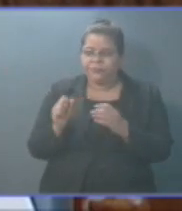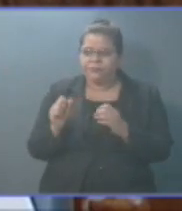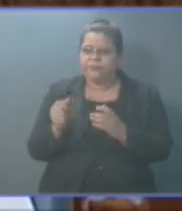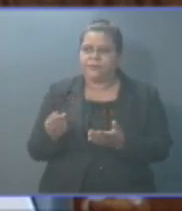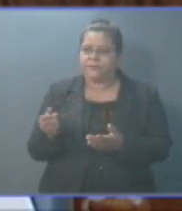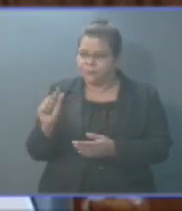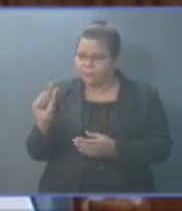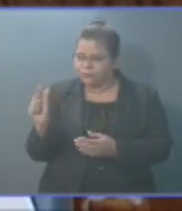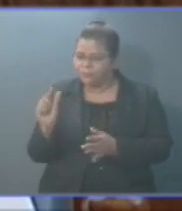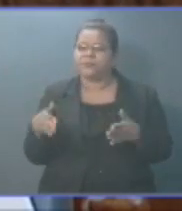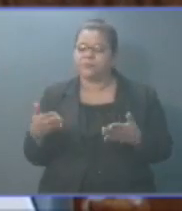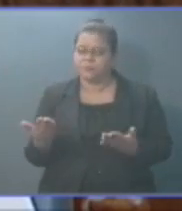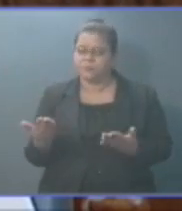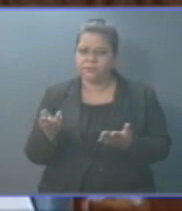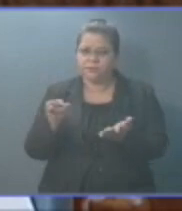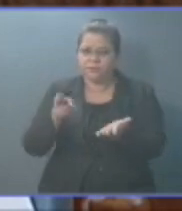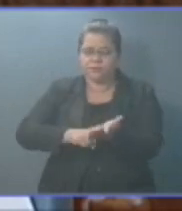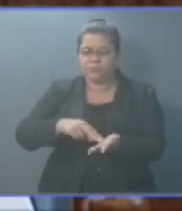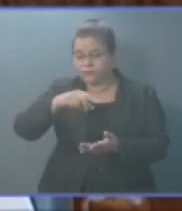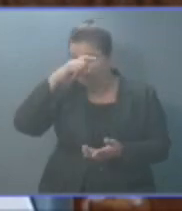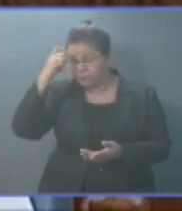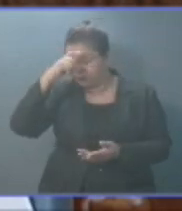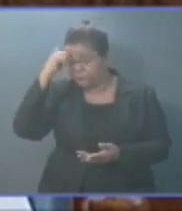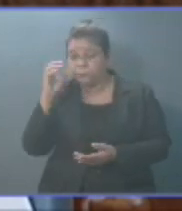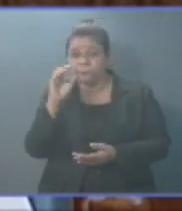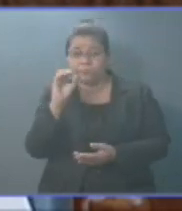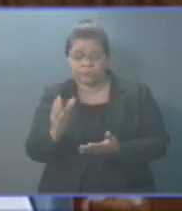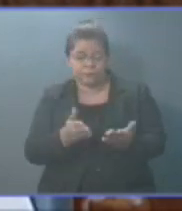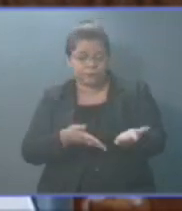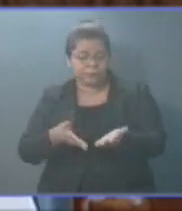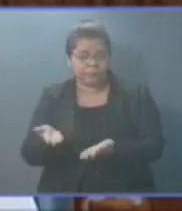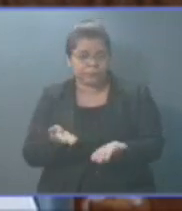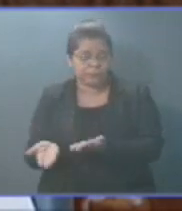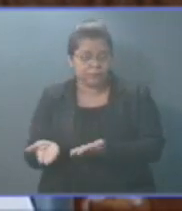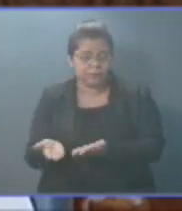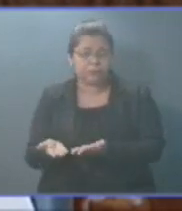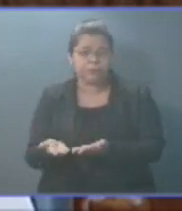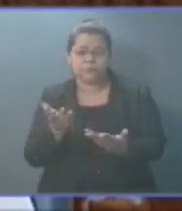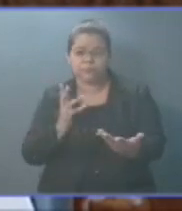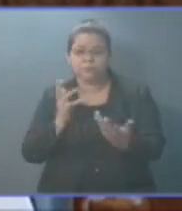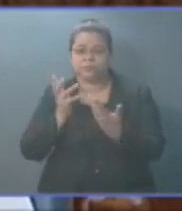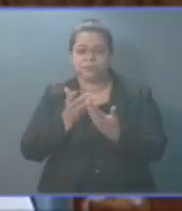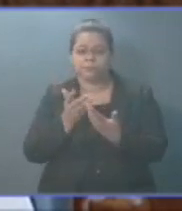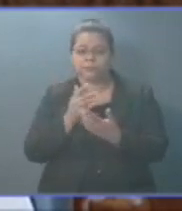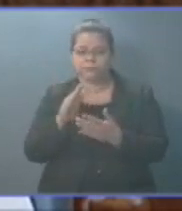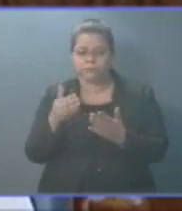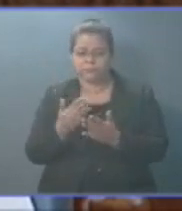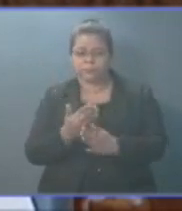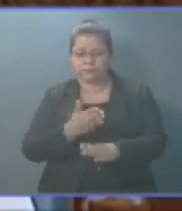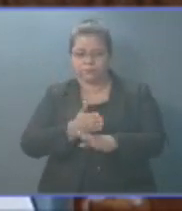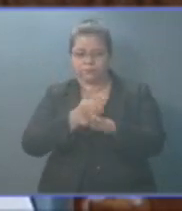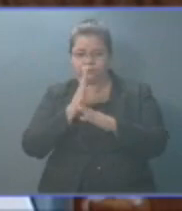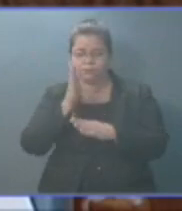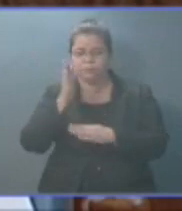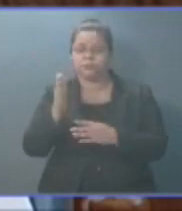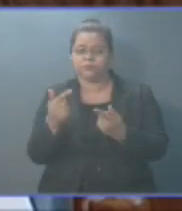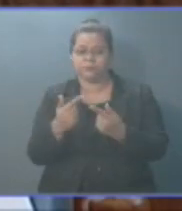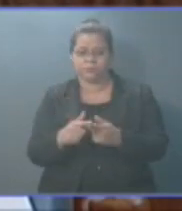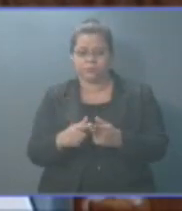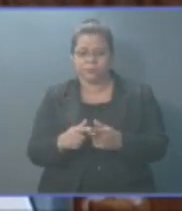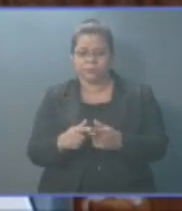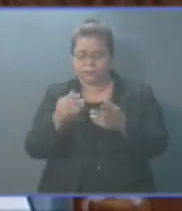para las contrataciones de obras, bienes y servicios relacionados con la prevención,